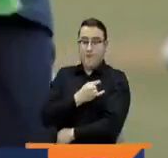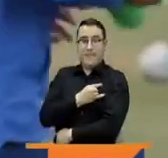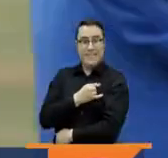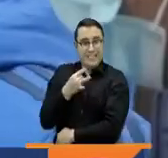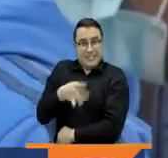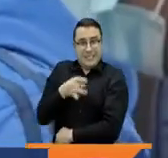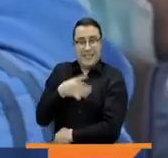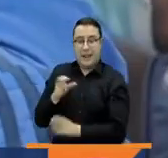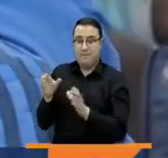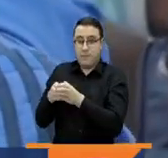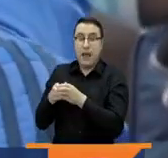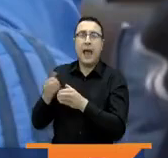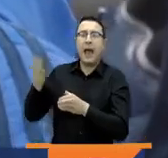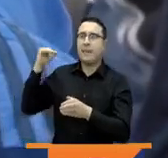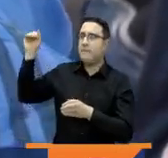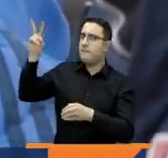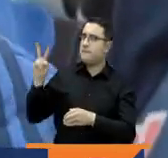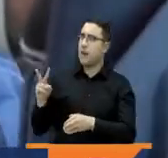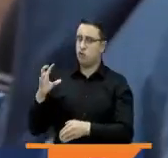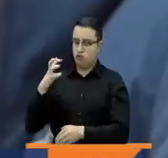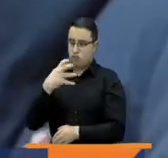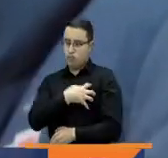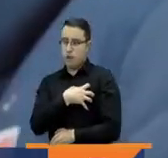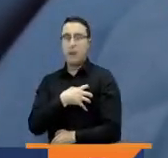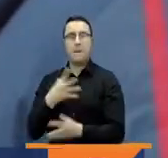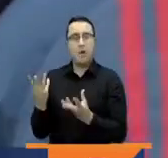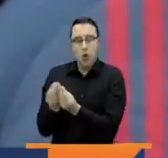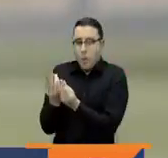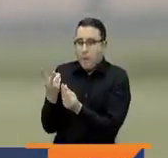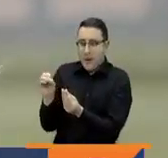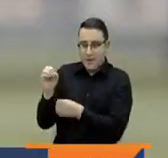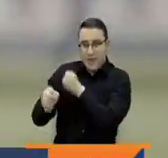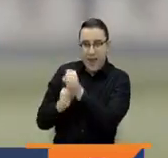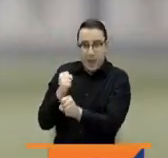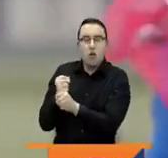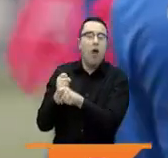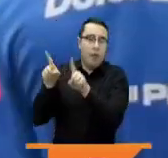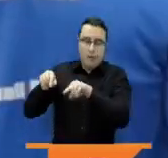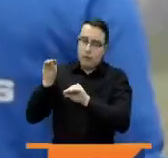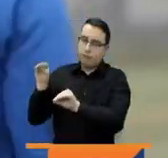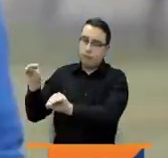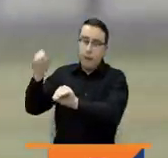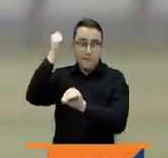las selecciones venezolanas absoluta y sub-20.